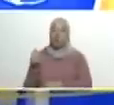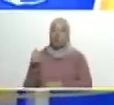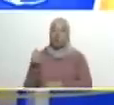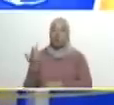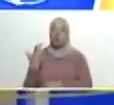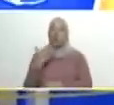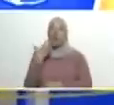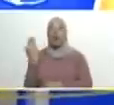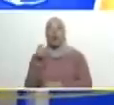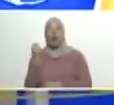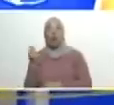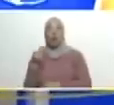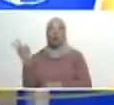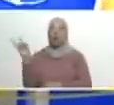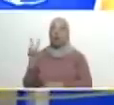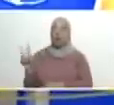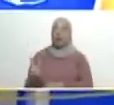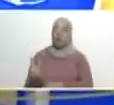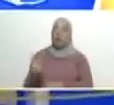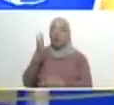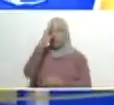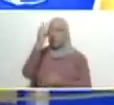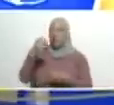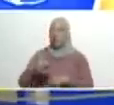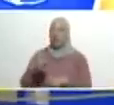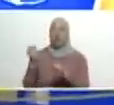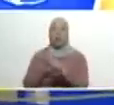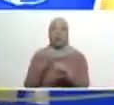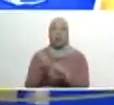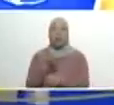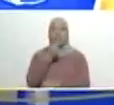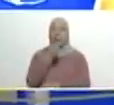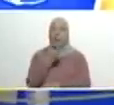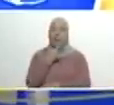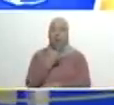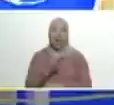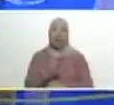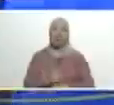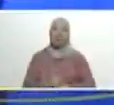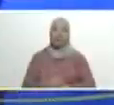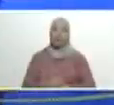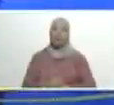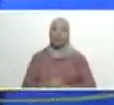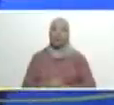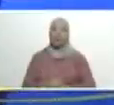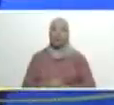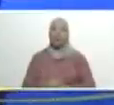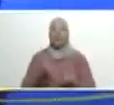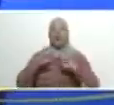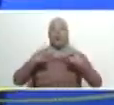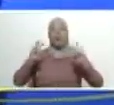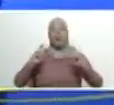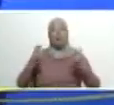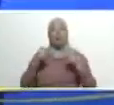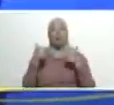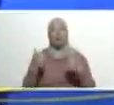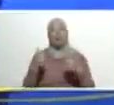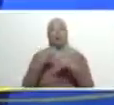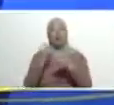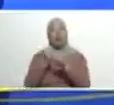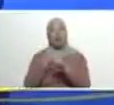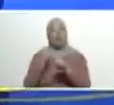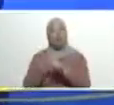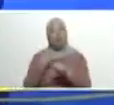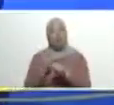y la juventud de Venezuela. Bueno, ha sido una jornada maravillosa. Son muchos temas que hemos